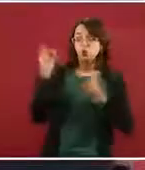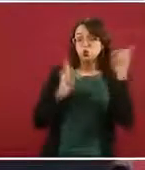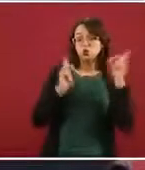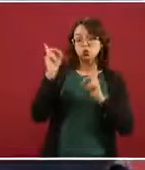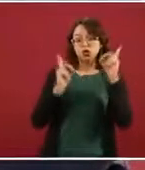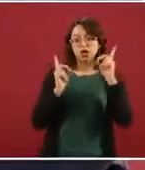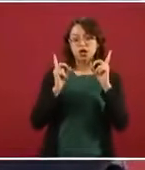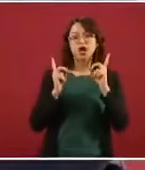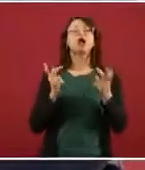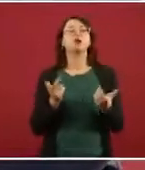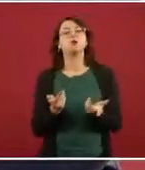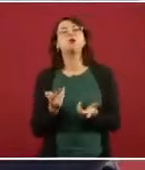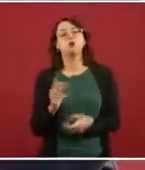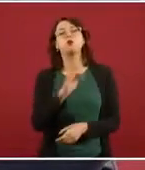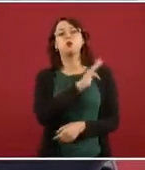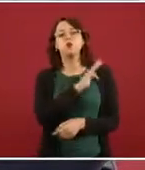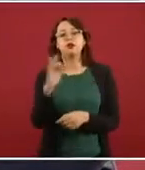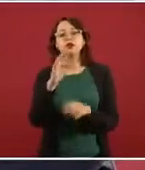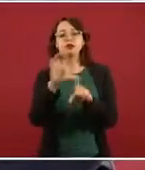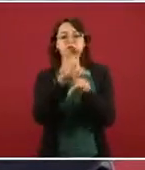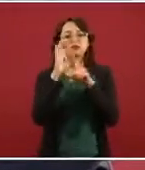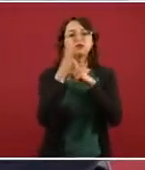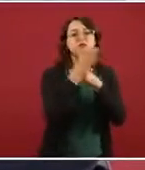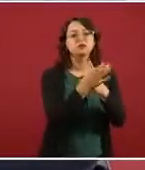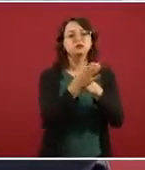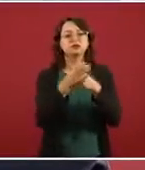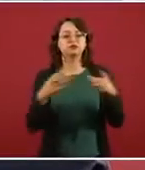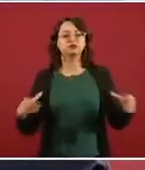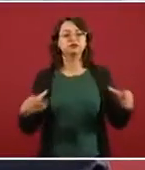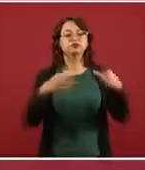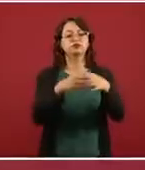la creación de